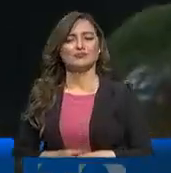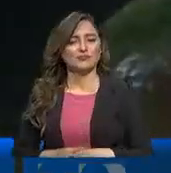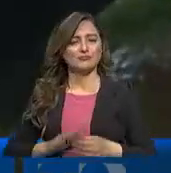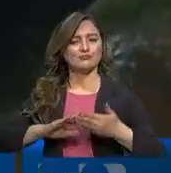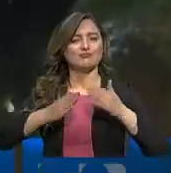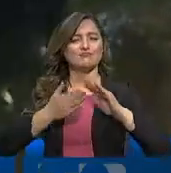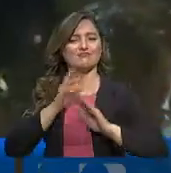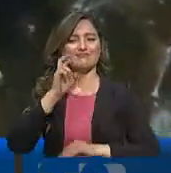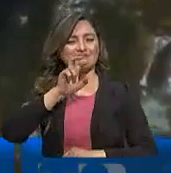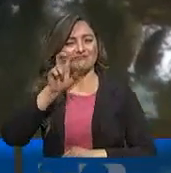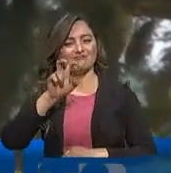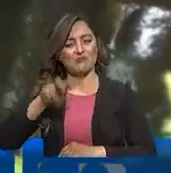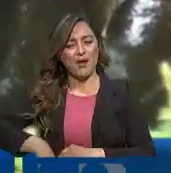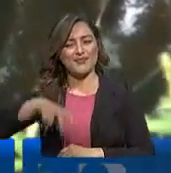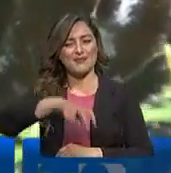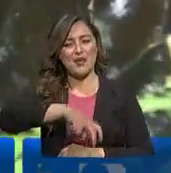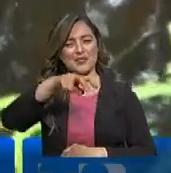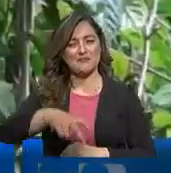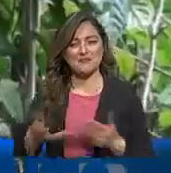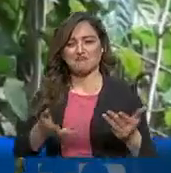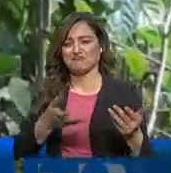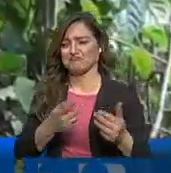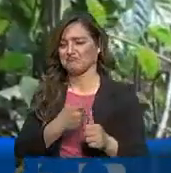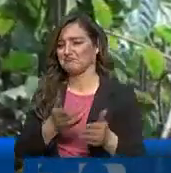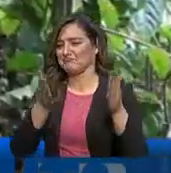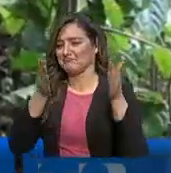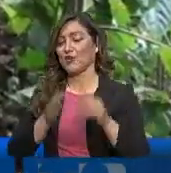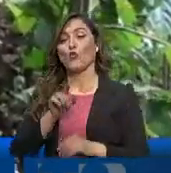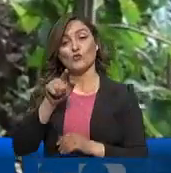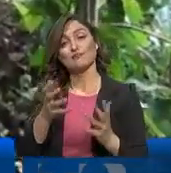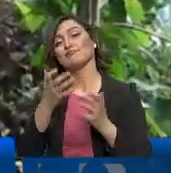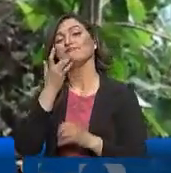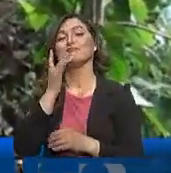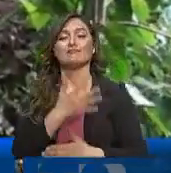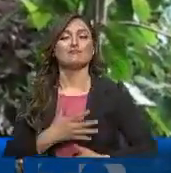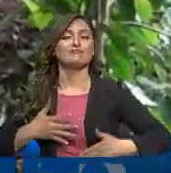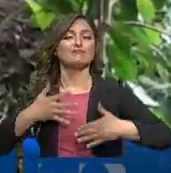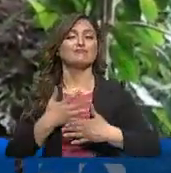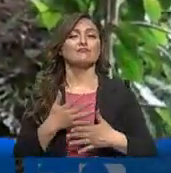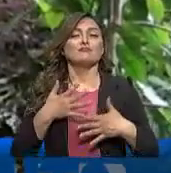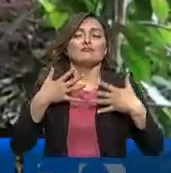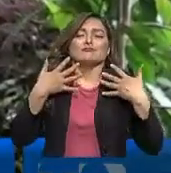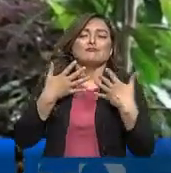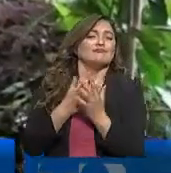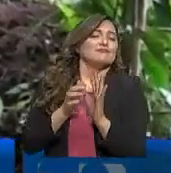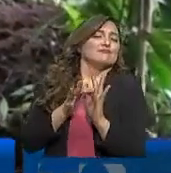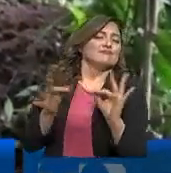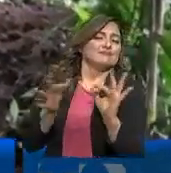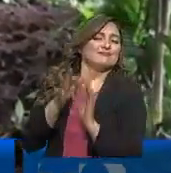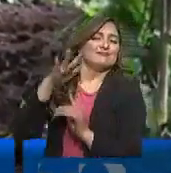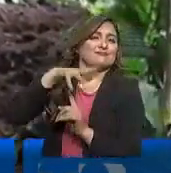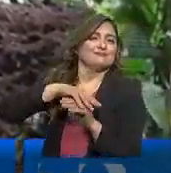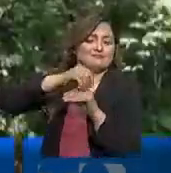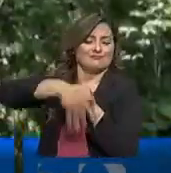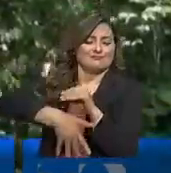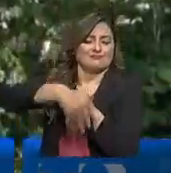comunitario de aventura será su carta de presentación. Así que si usted es uno de los que prefiere disfrutar del aire puro, en el Parque Yasasi está la Cascada